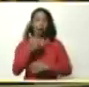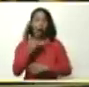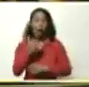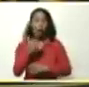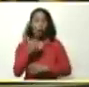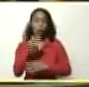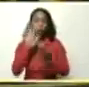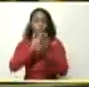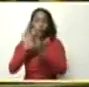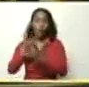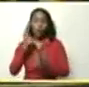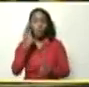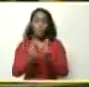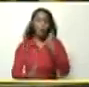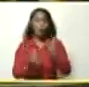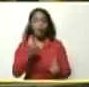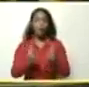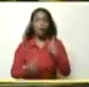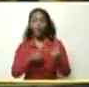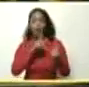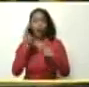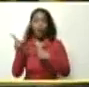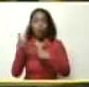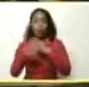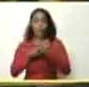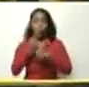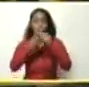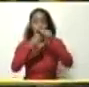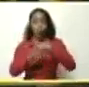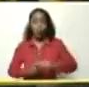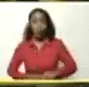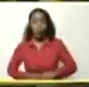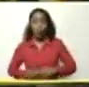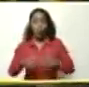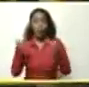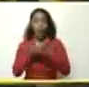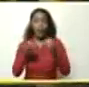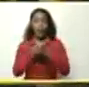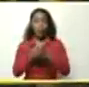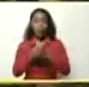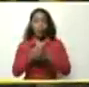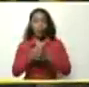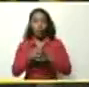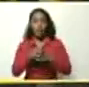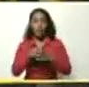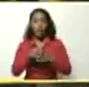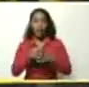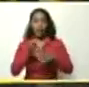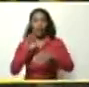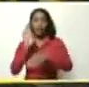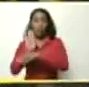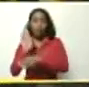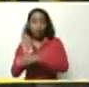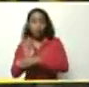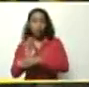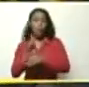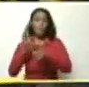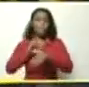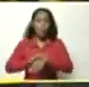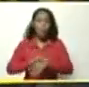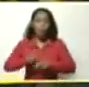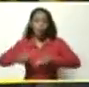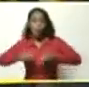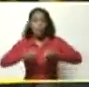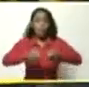tienen contactos con pacientes, esto, si a esto le sumamos los equipos de paramédicos, protección civil, bomberos, son 500.000 personas